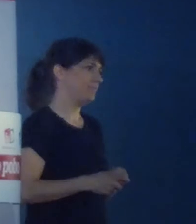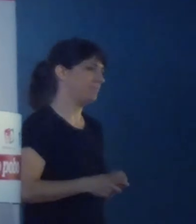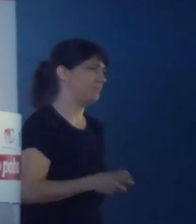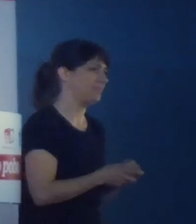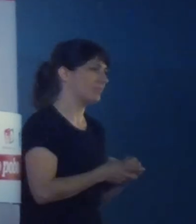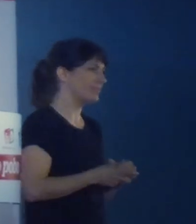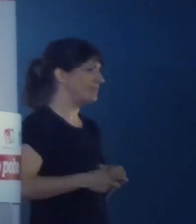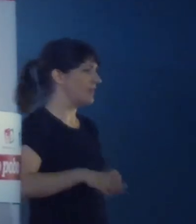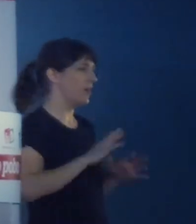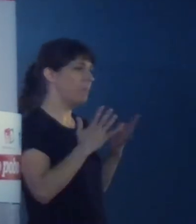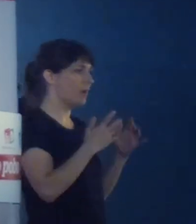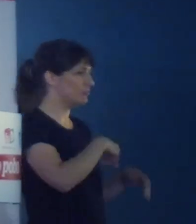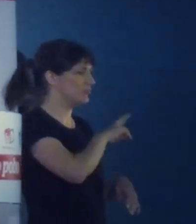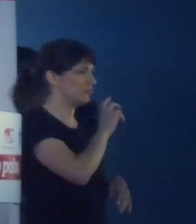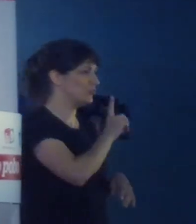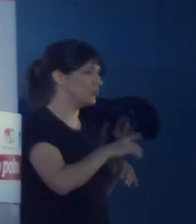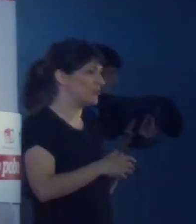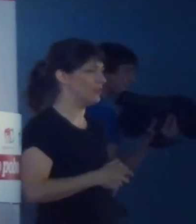Cacatón.